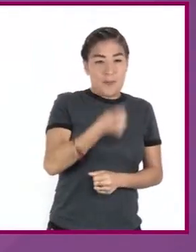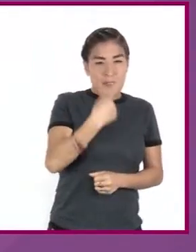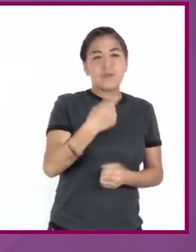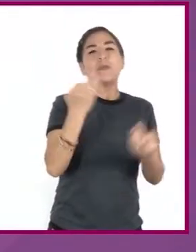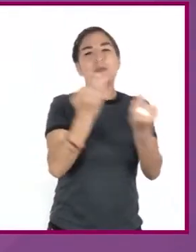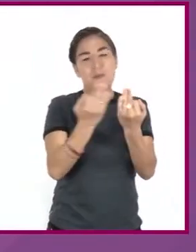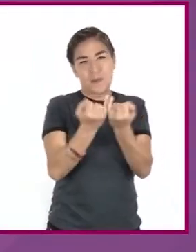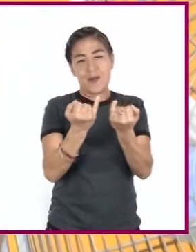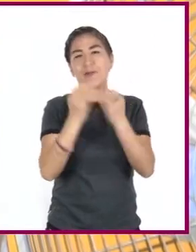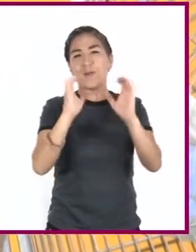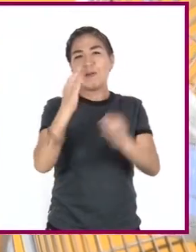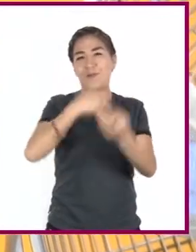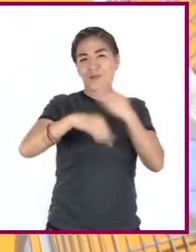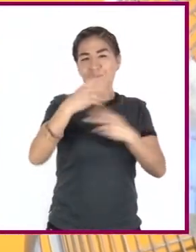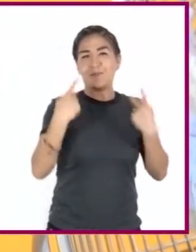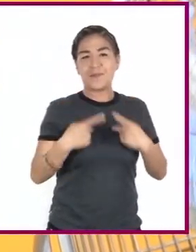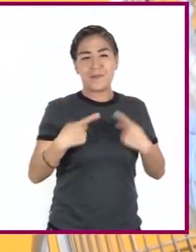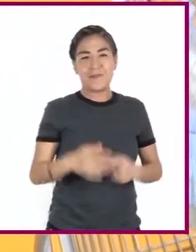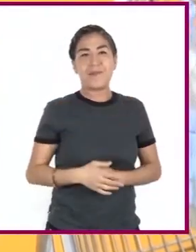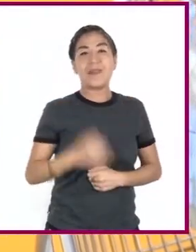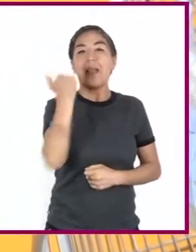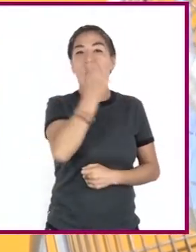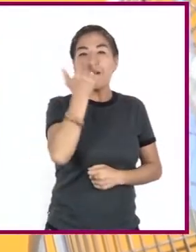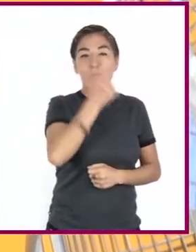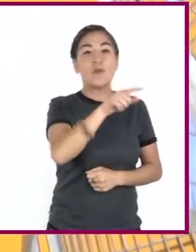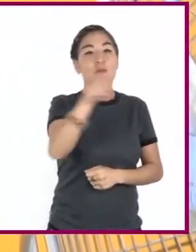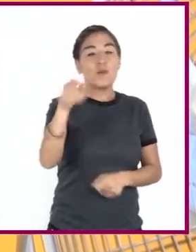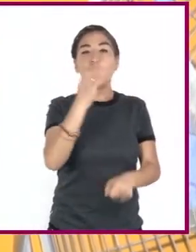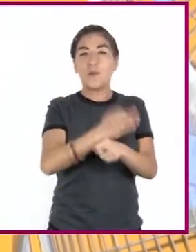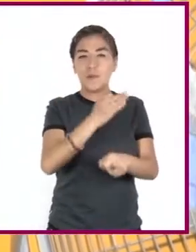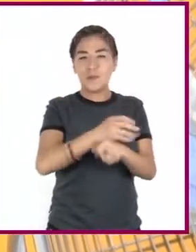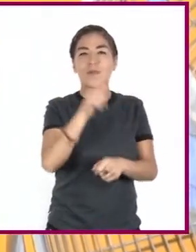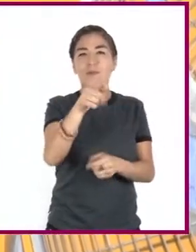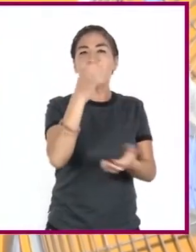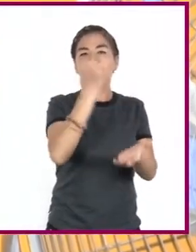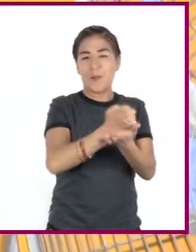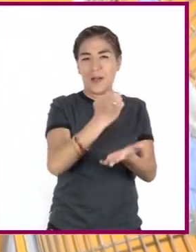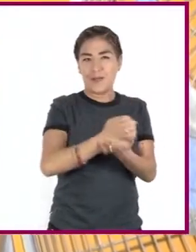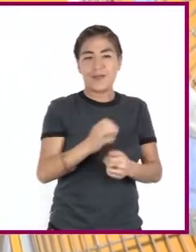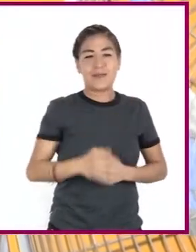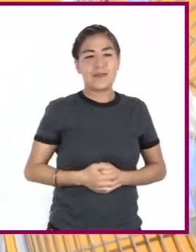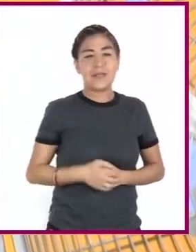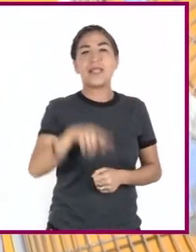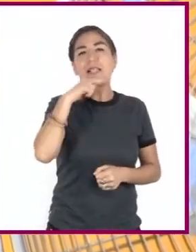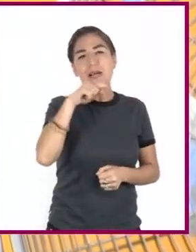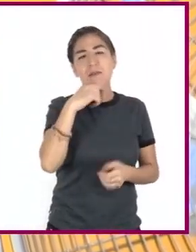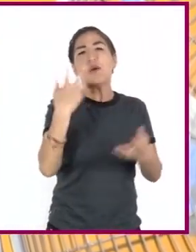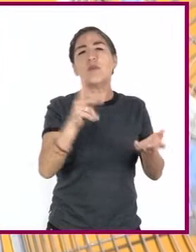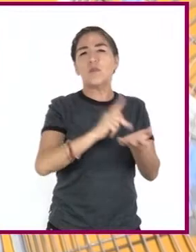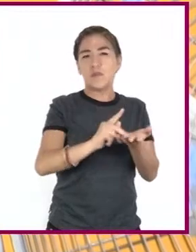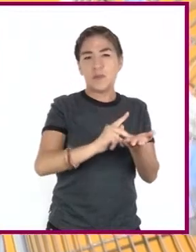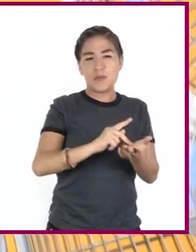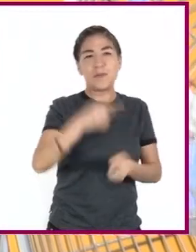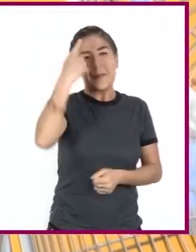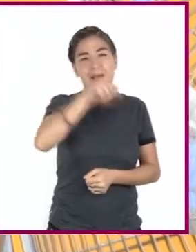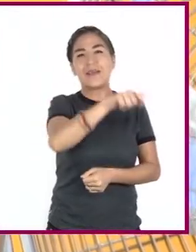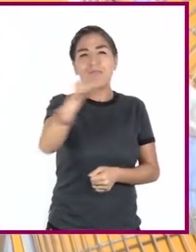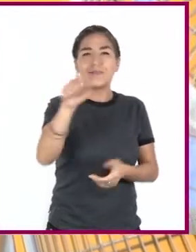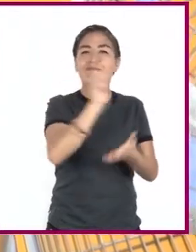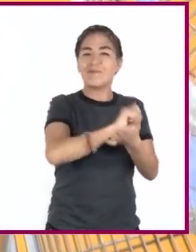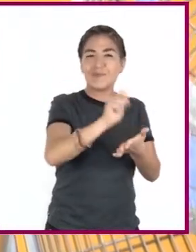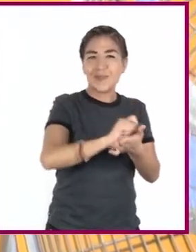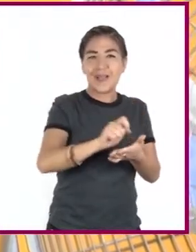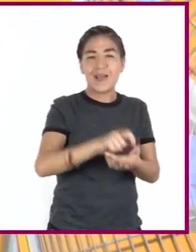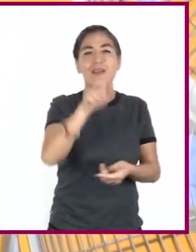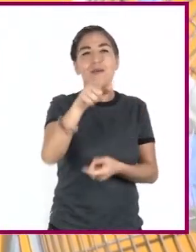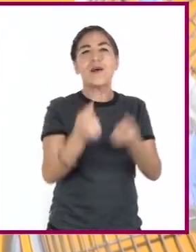nos rodean. Alumnas y alumnos, tengan a la mano su siempre confiable cuaderno, lápiz o bolígrafo para que tomen nota